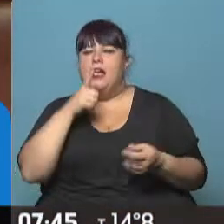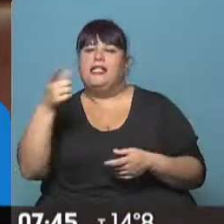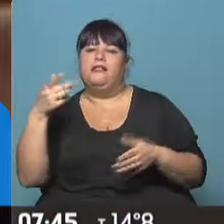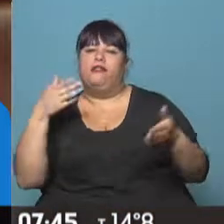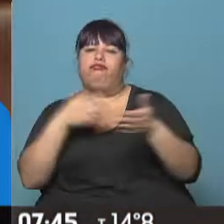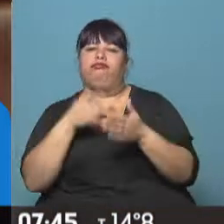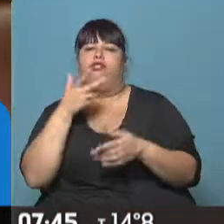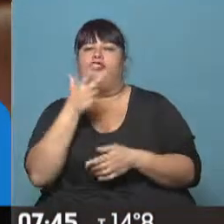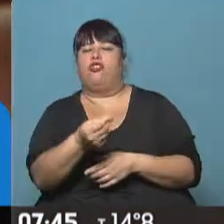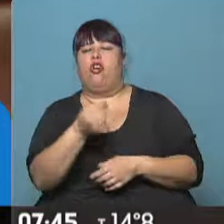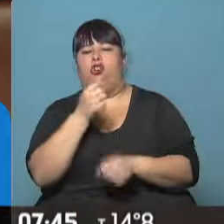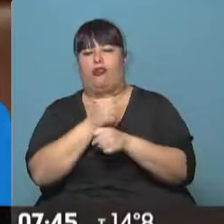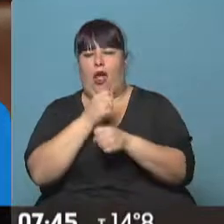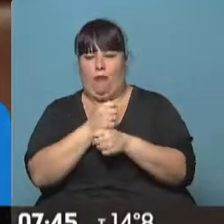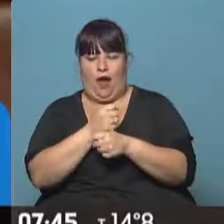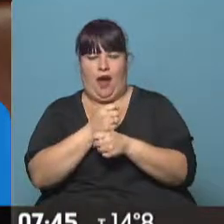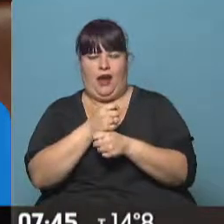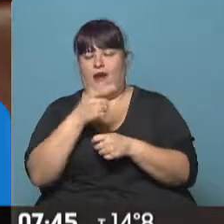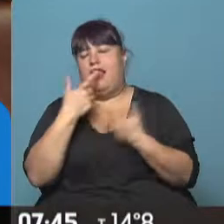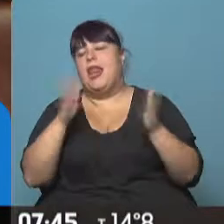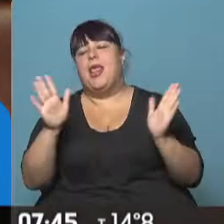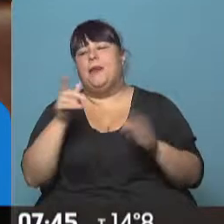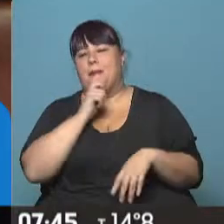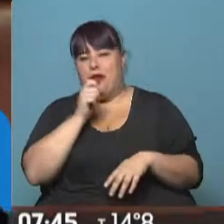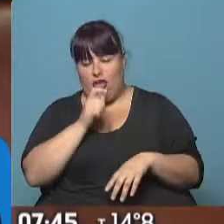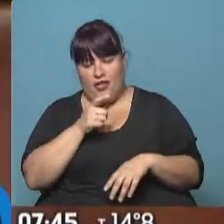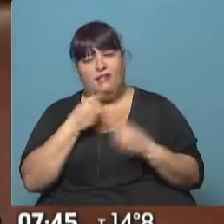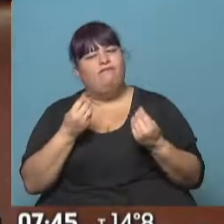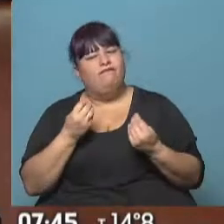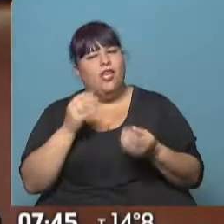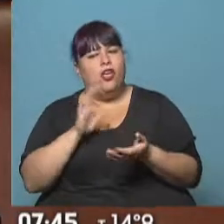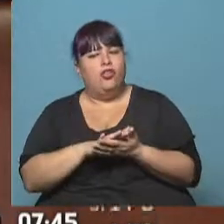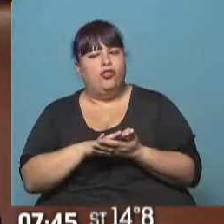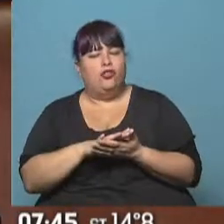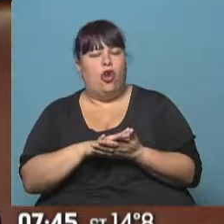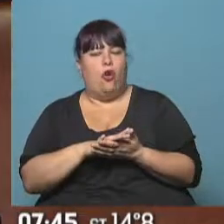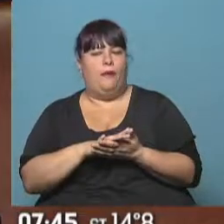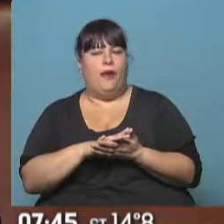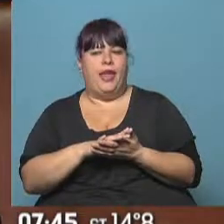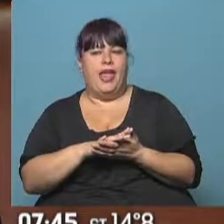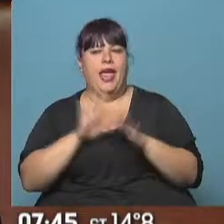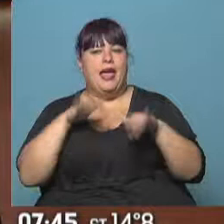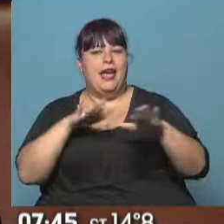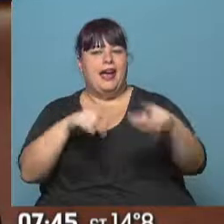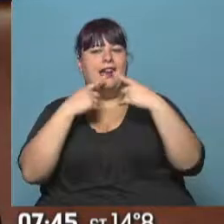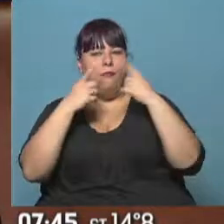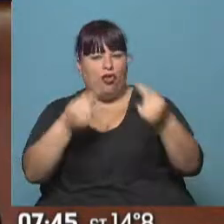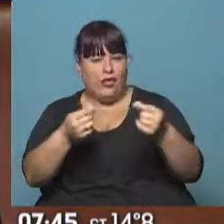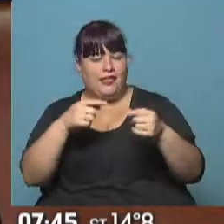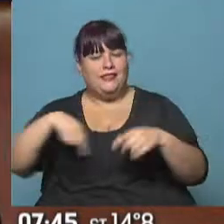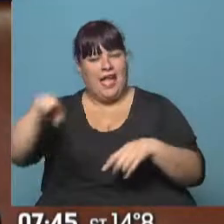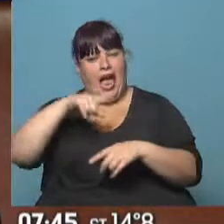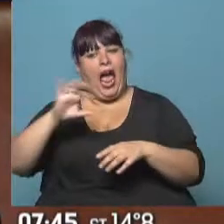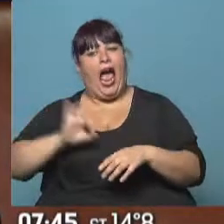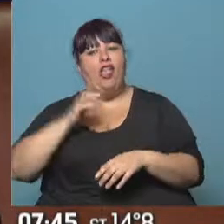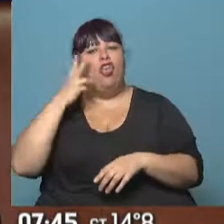impedir el ejercicio de la libertad de prensa. Esto tenía que ver efectivamente con una manifestación, una protesta que llevaron adelante en